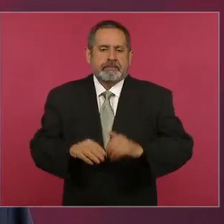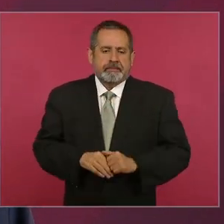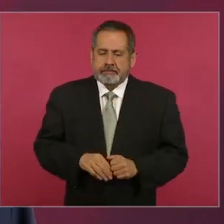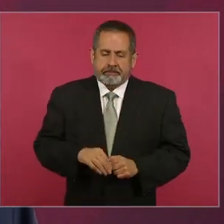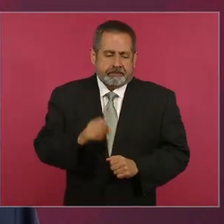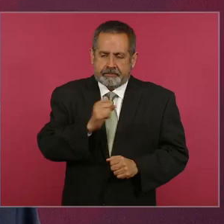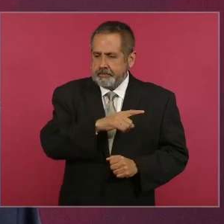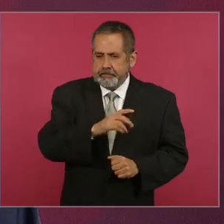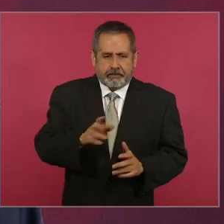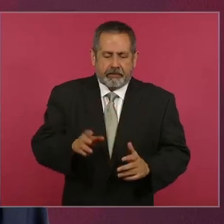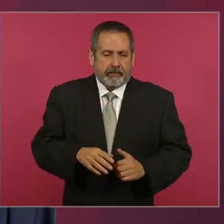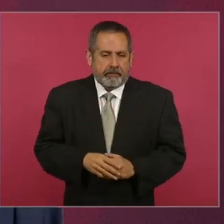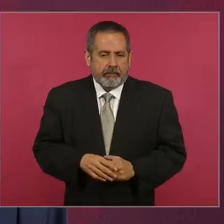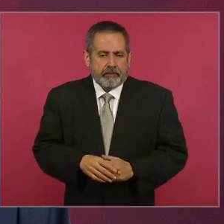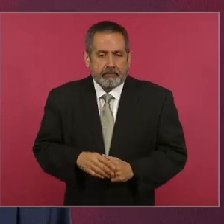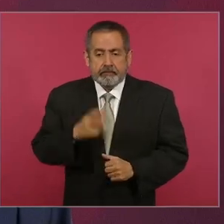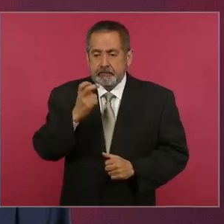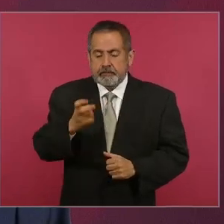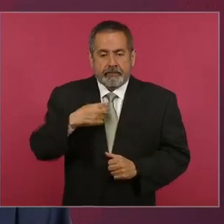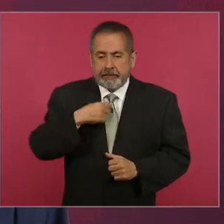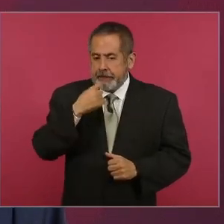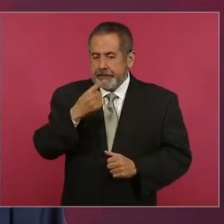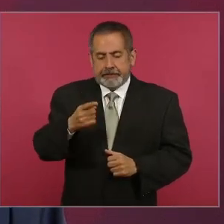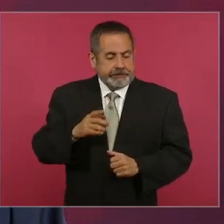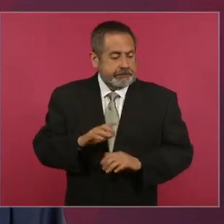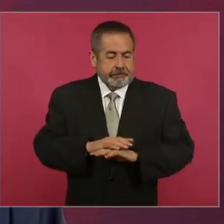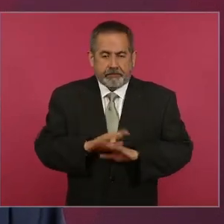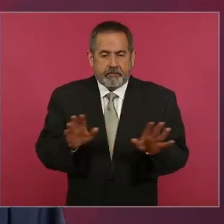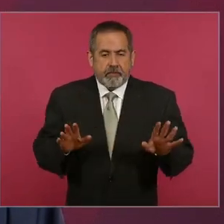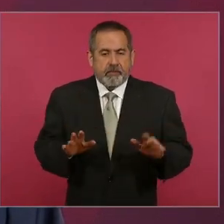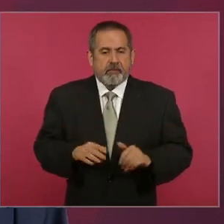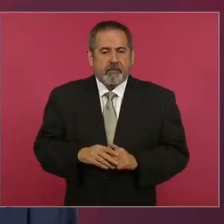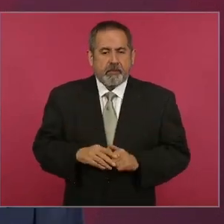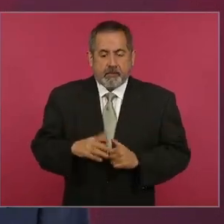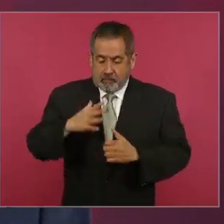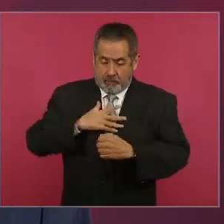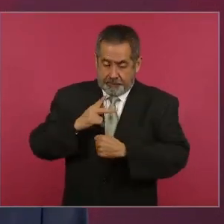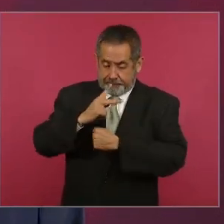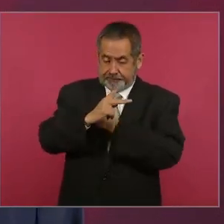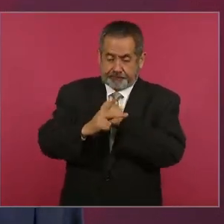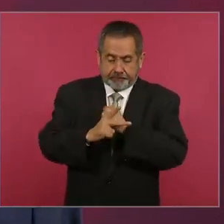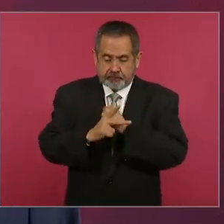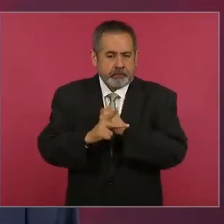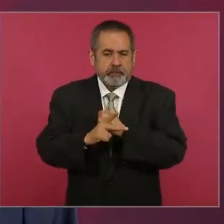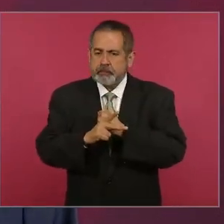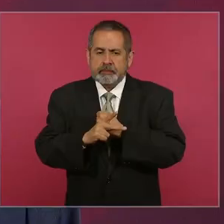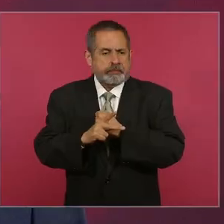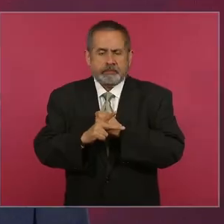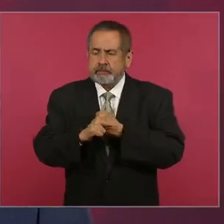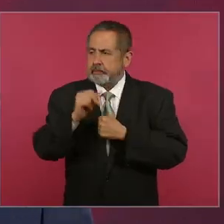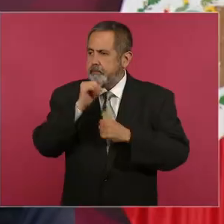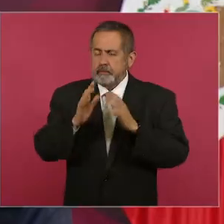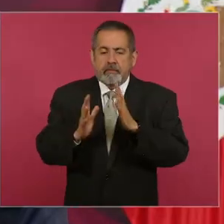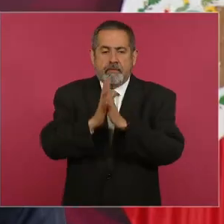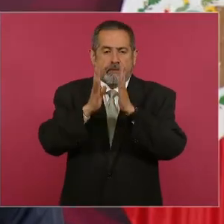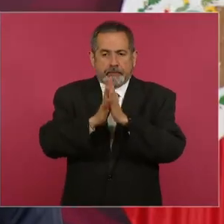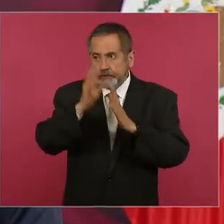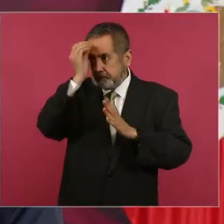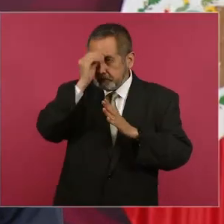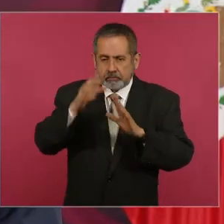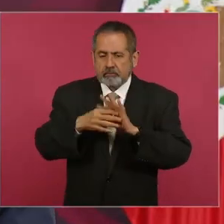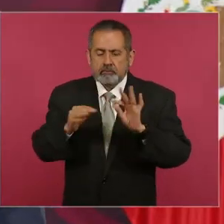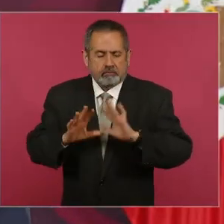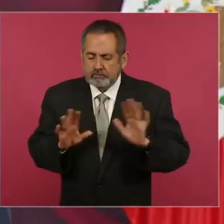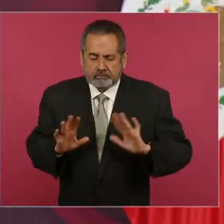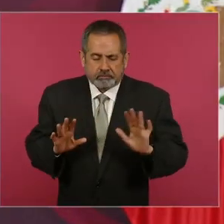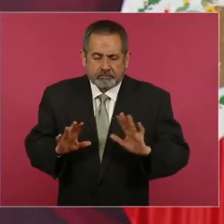sucedió, y por eso dijimos, como país no participamos,